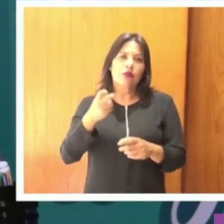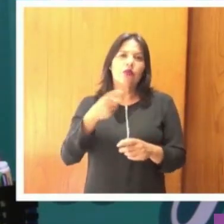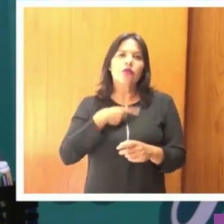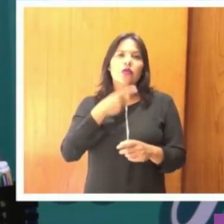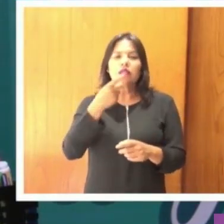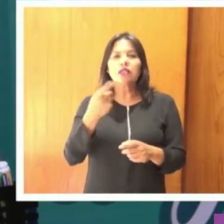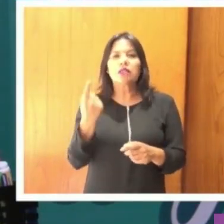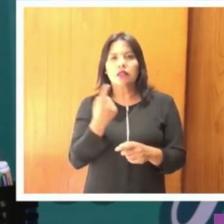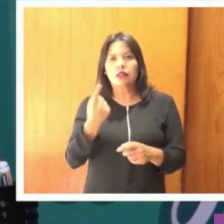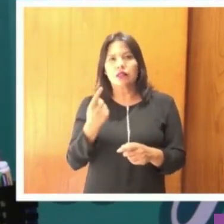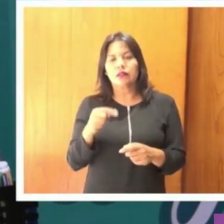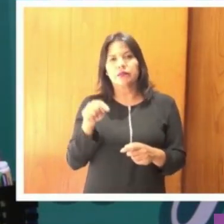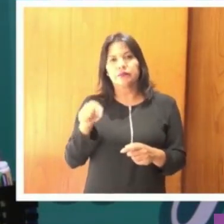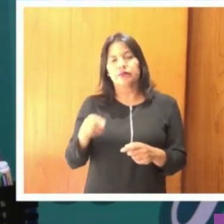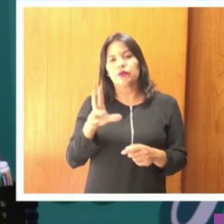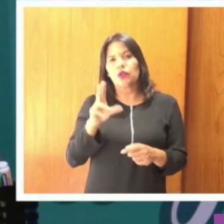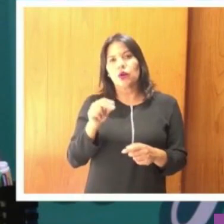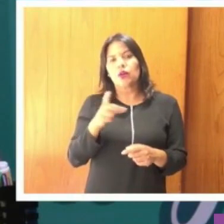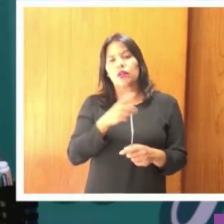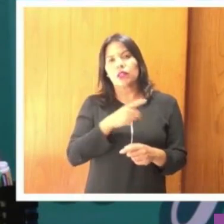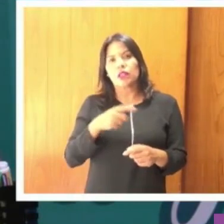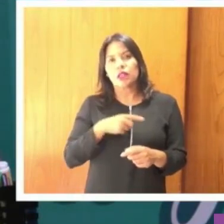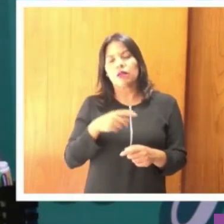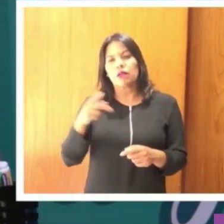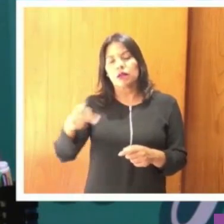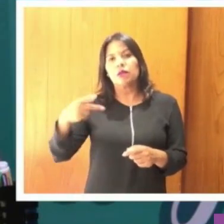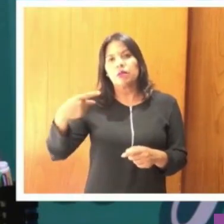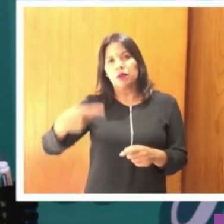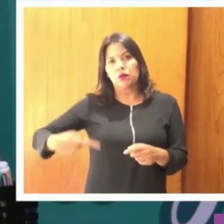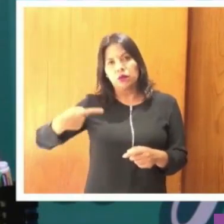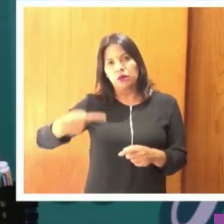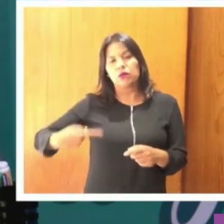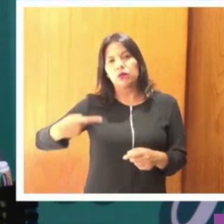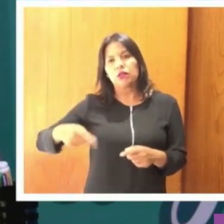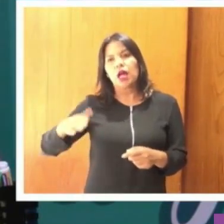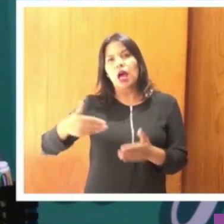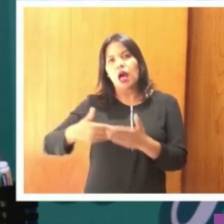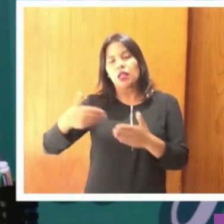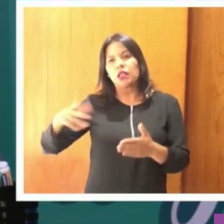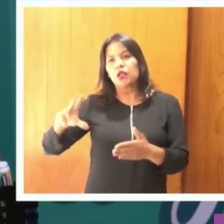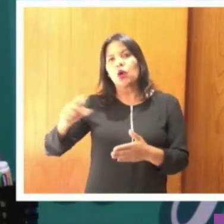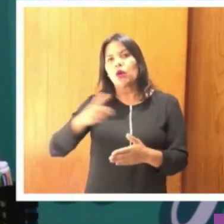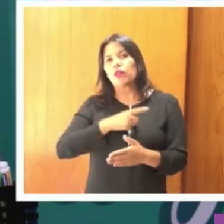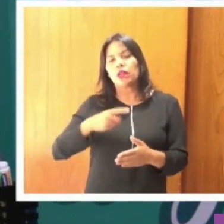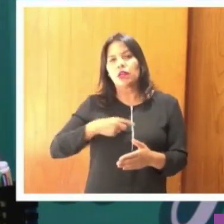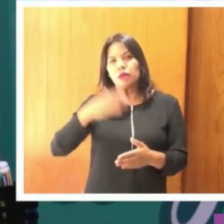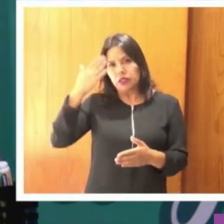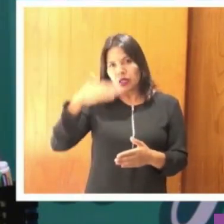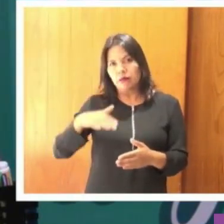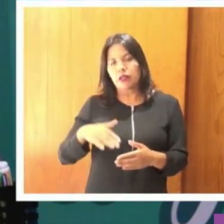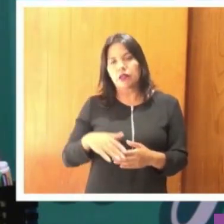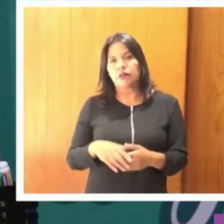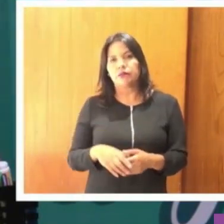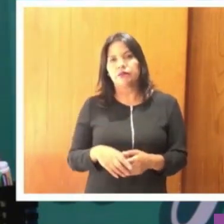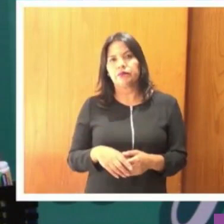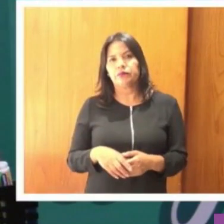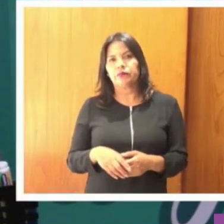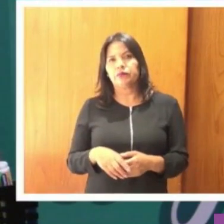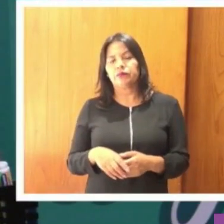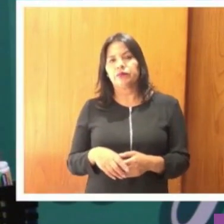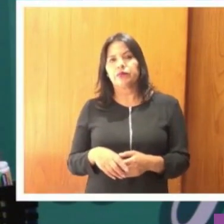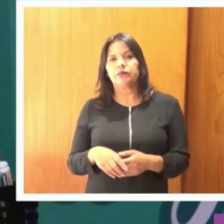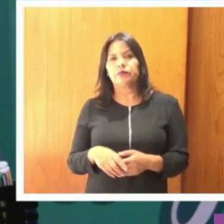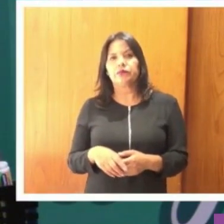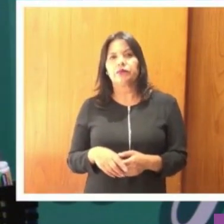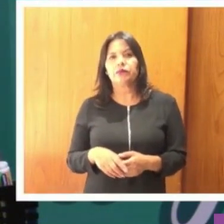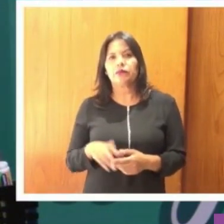esto? Que al final de cuentas, cuando haya solicitudes que no tengan que ver con lo que es acceso a información de la documentación que se genere, posee y administre,